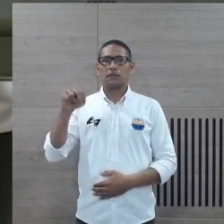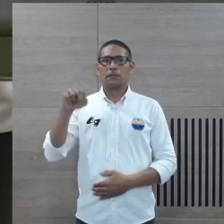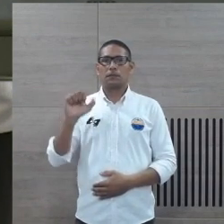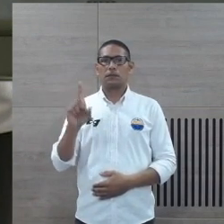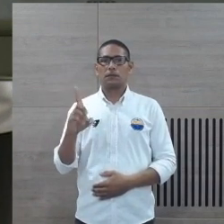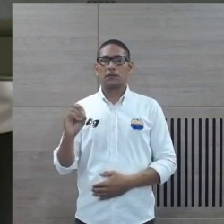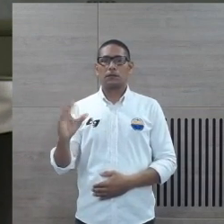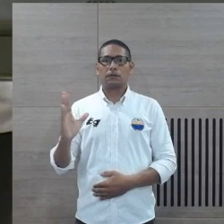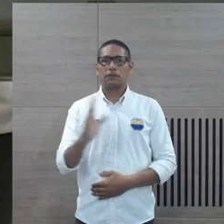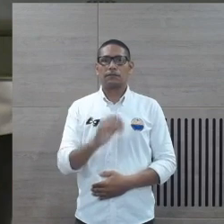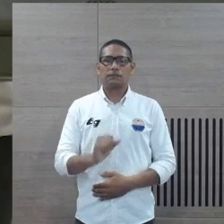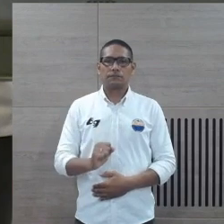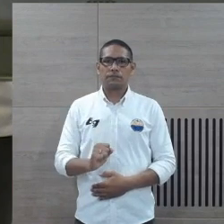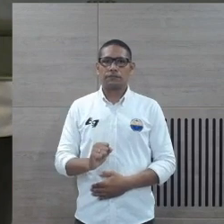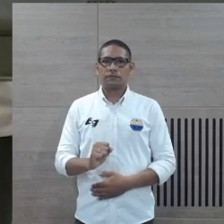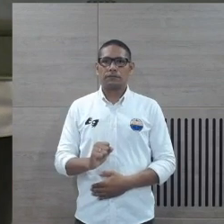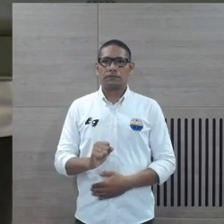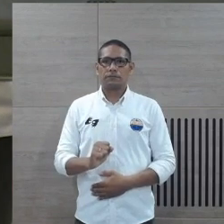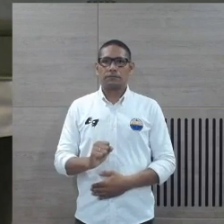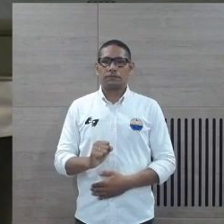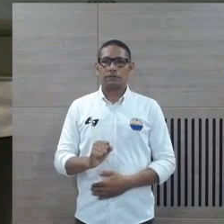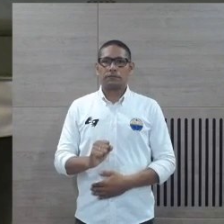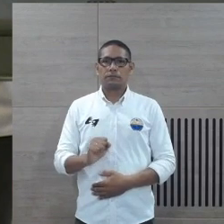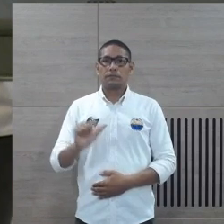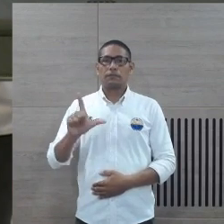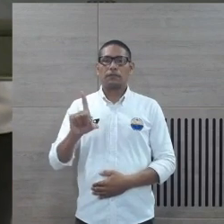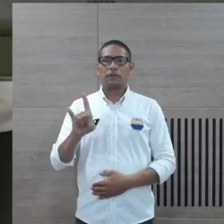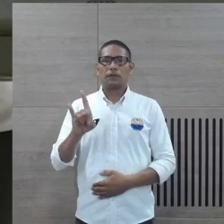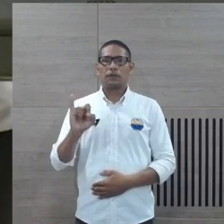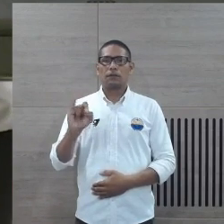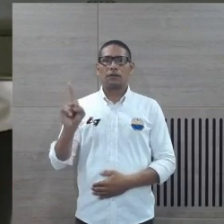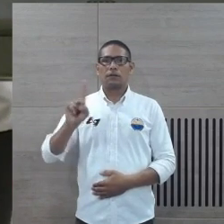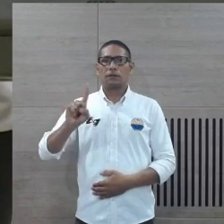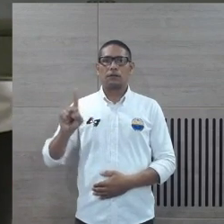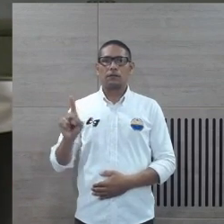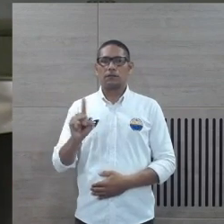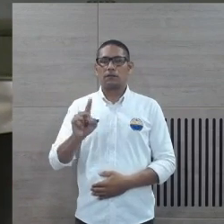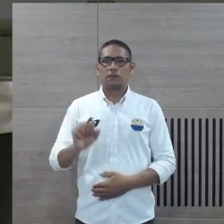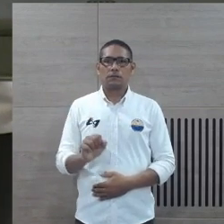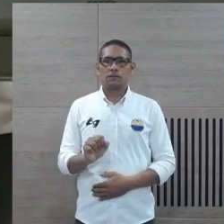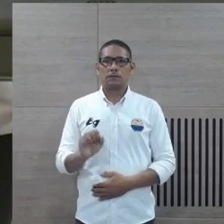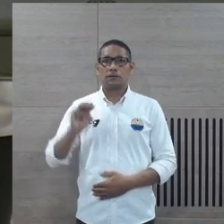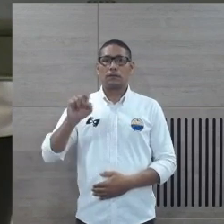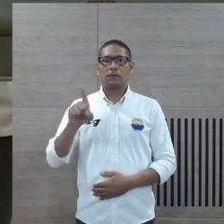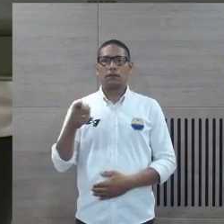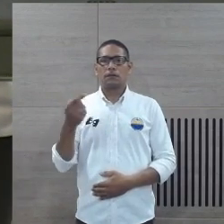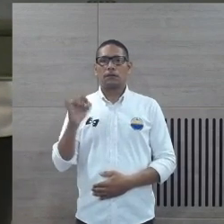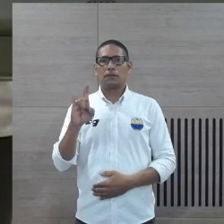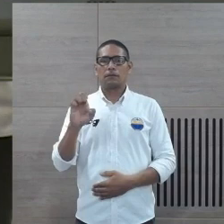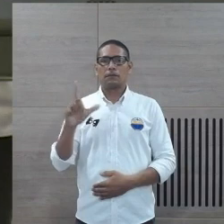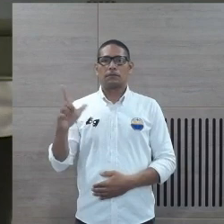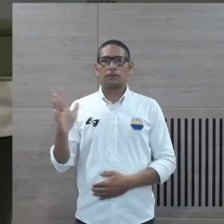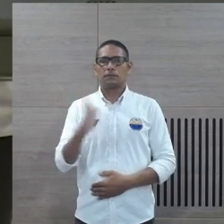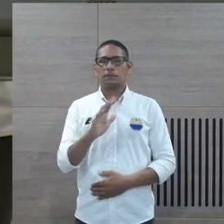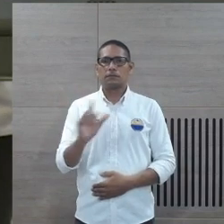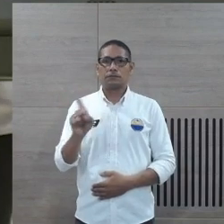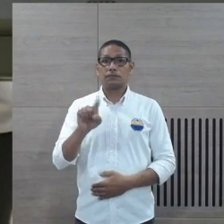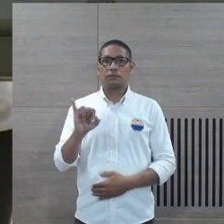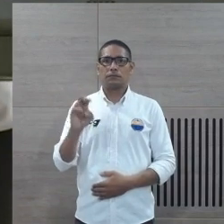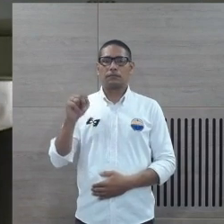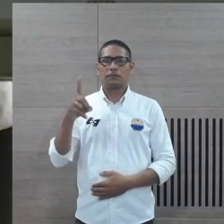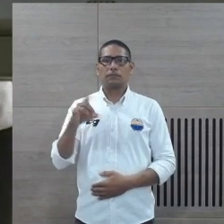Luis Aníbal Restrepo López. Miguel Alberto Tejeda Mesa. Cindy Tatiana Torres Ospino. Jessica Patricia Cuello